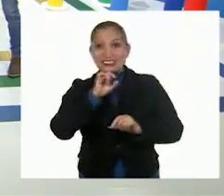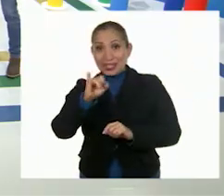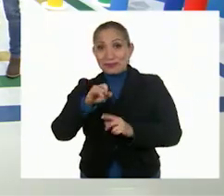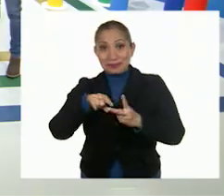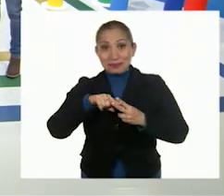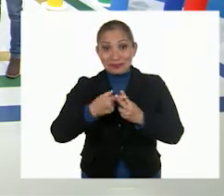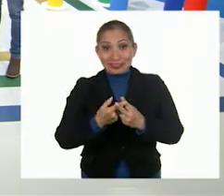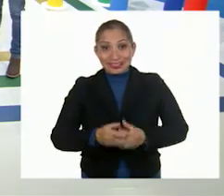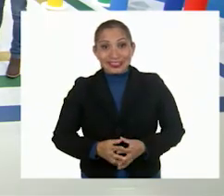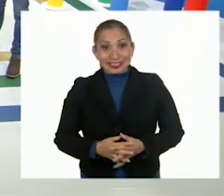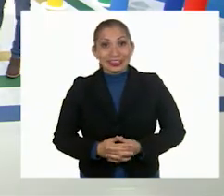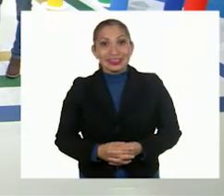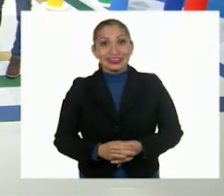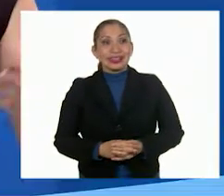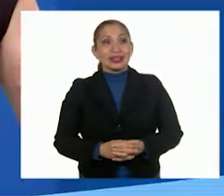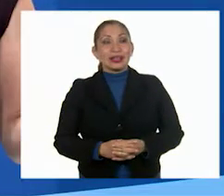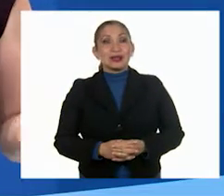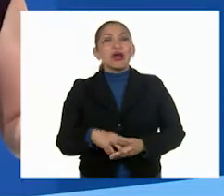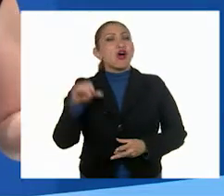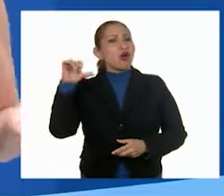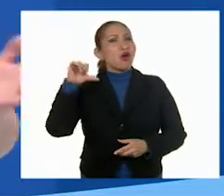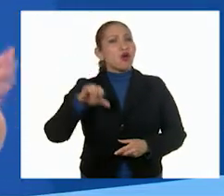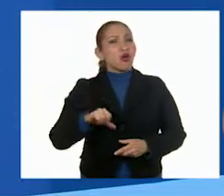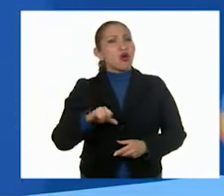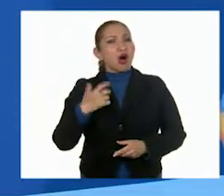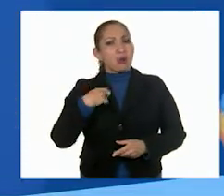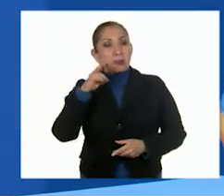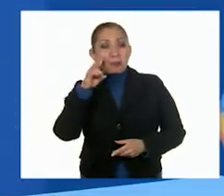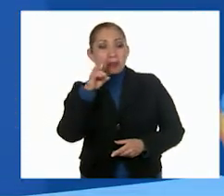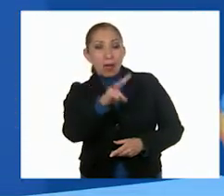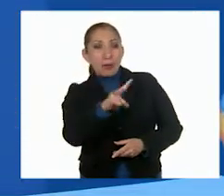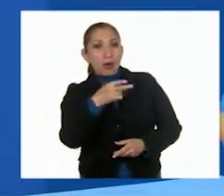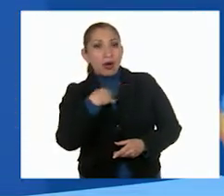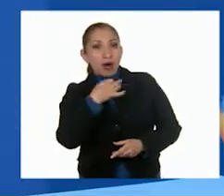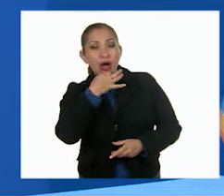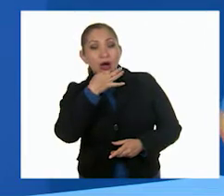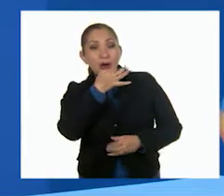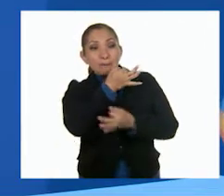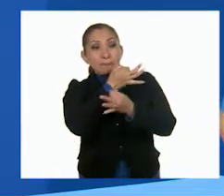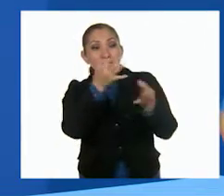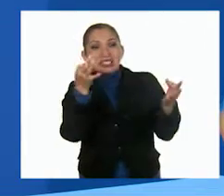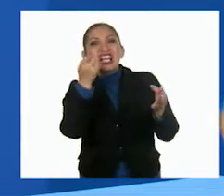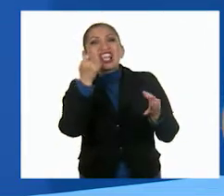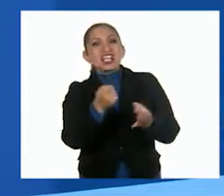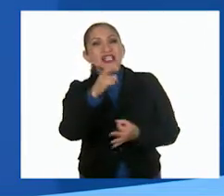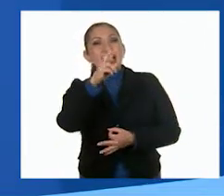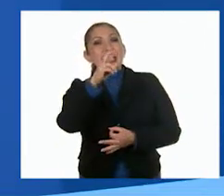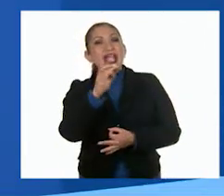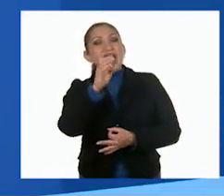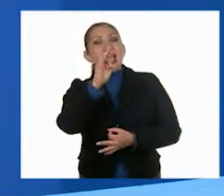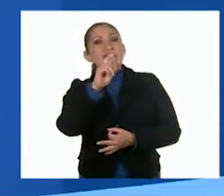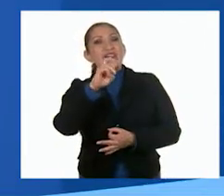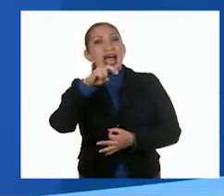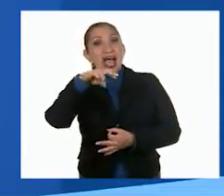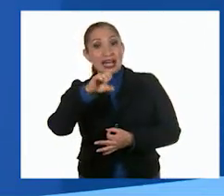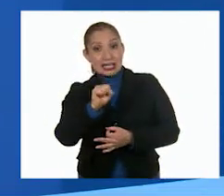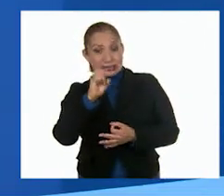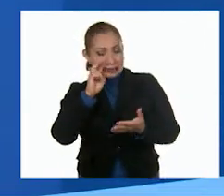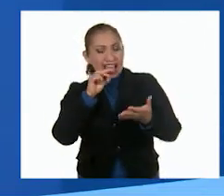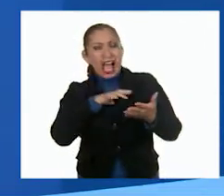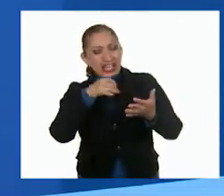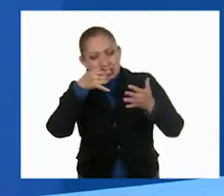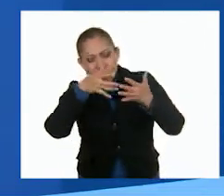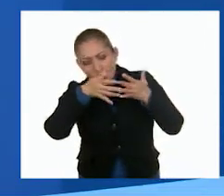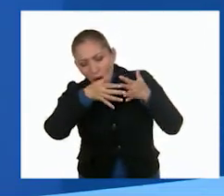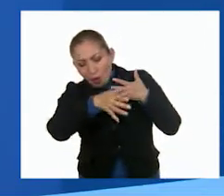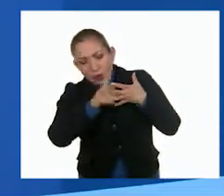¡Comenzamos! El día de hoy revisaremos el mensaje que tienen los refranes e identificaremos las